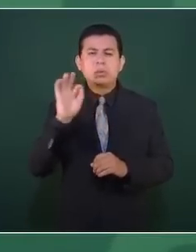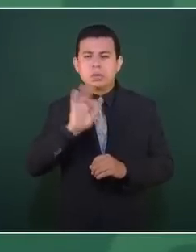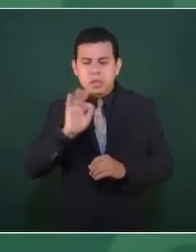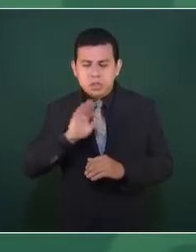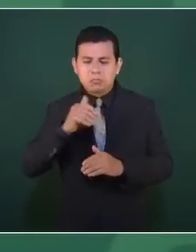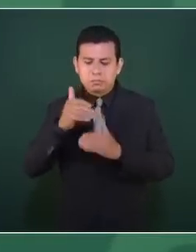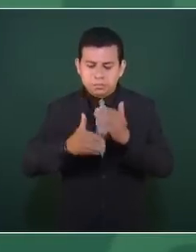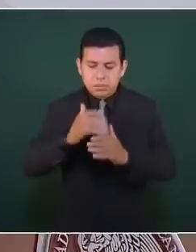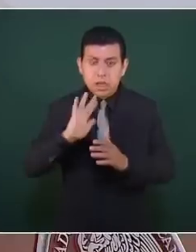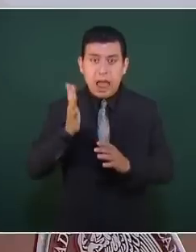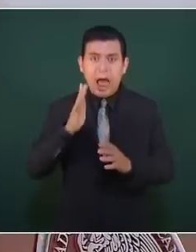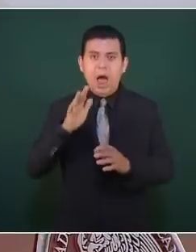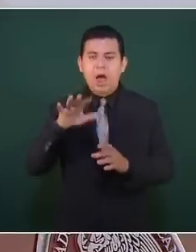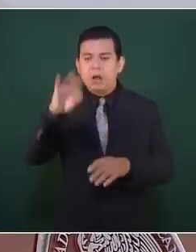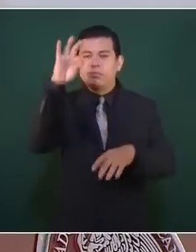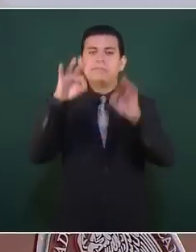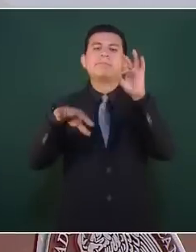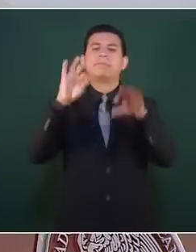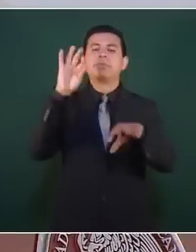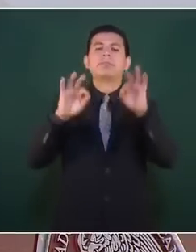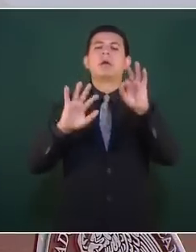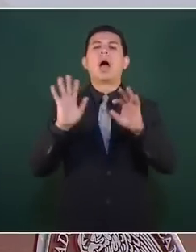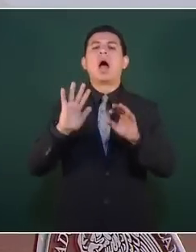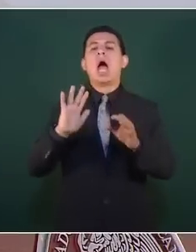pronto vamos a tener más información